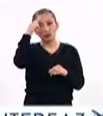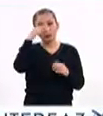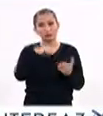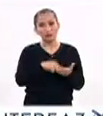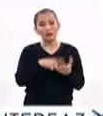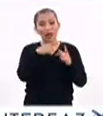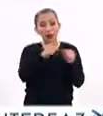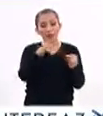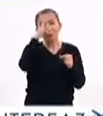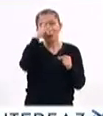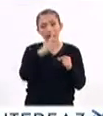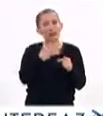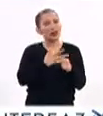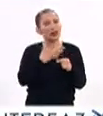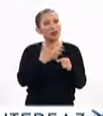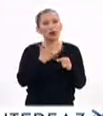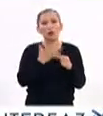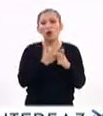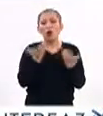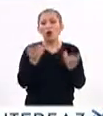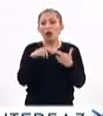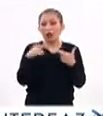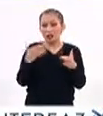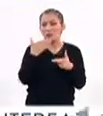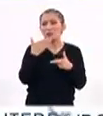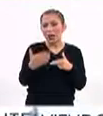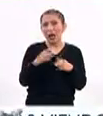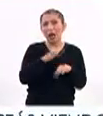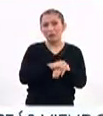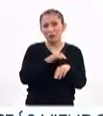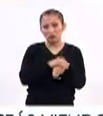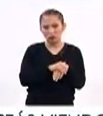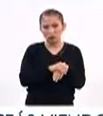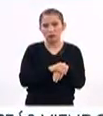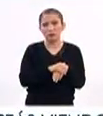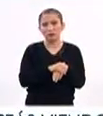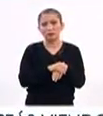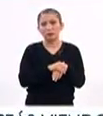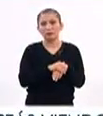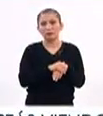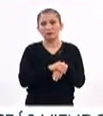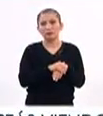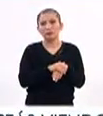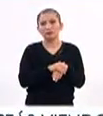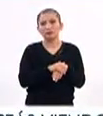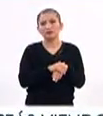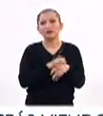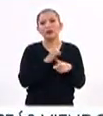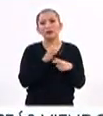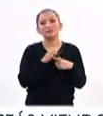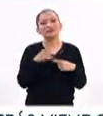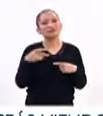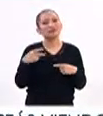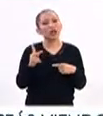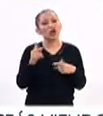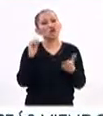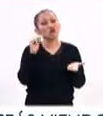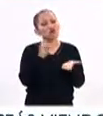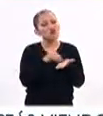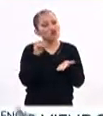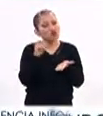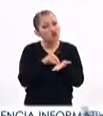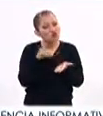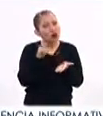que Japón y México tenemos una relación buena como amigos. Entonces, pero